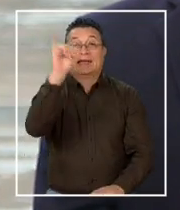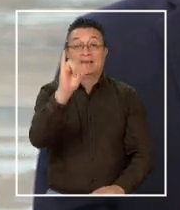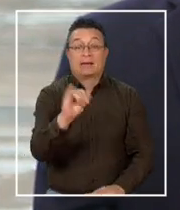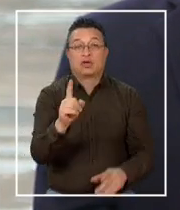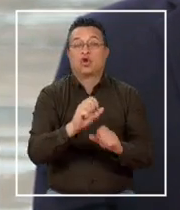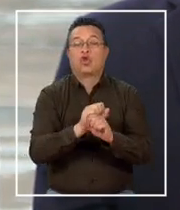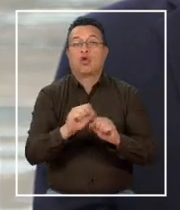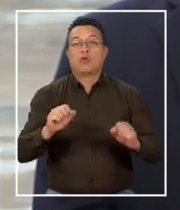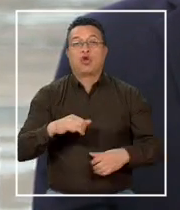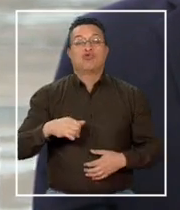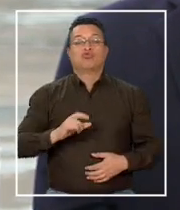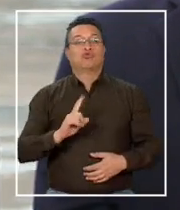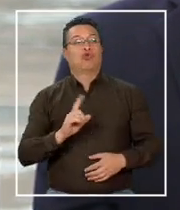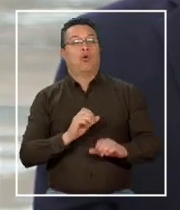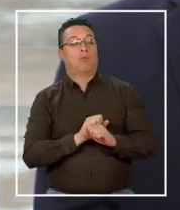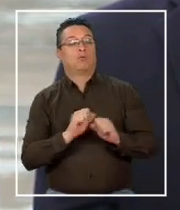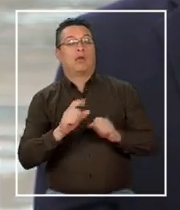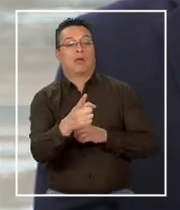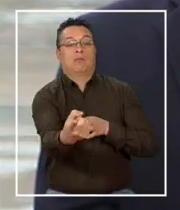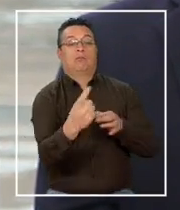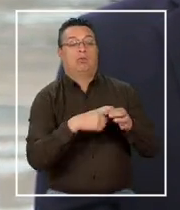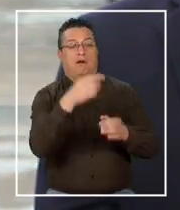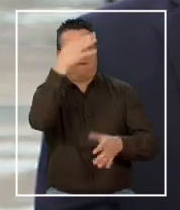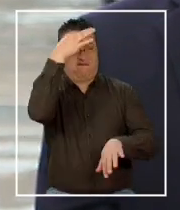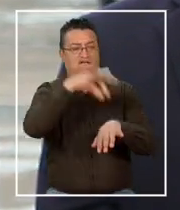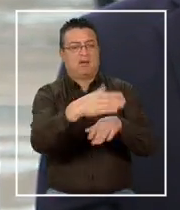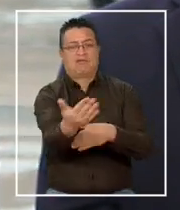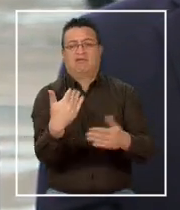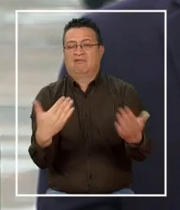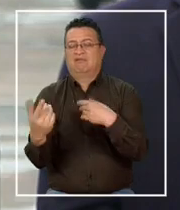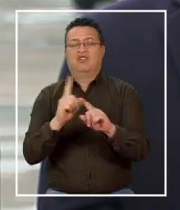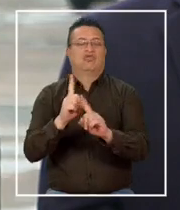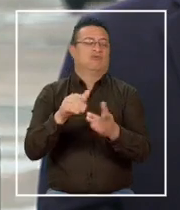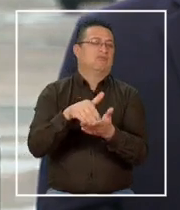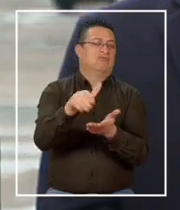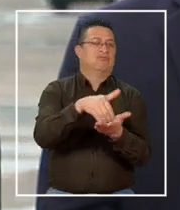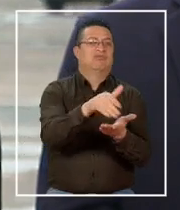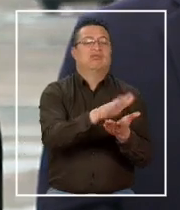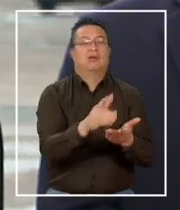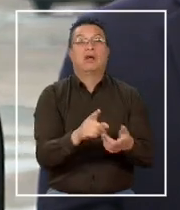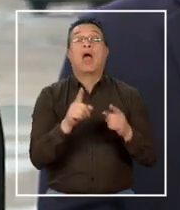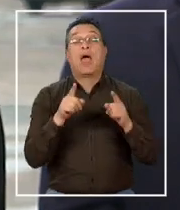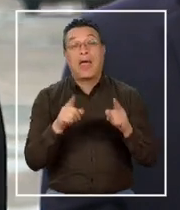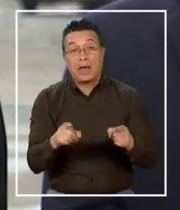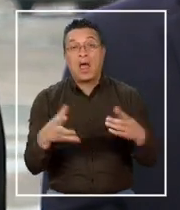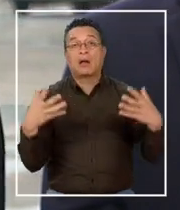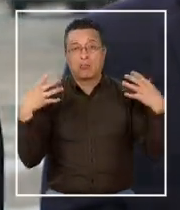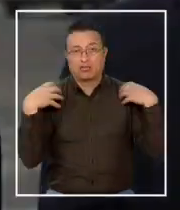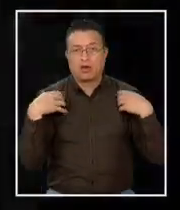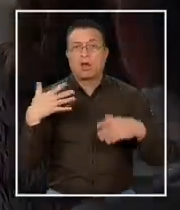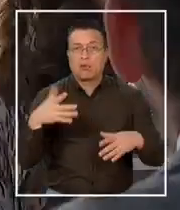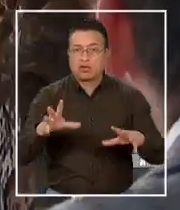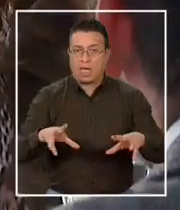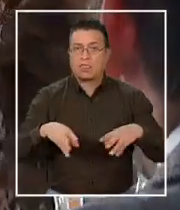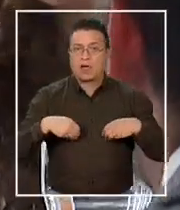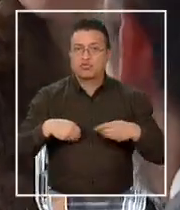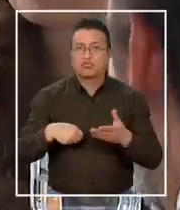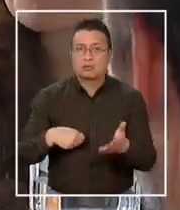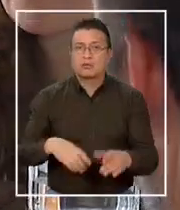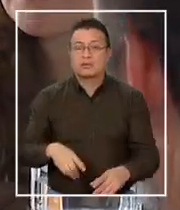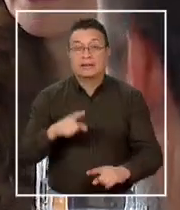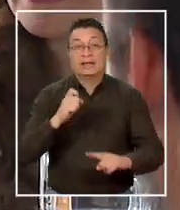no se podían dar el lujo de incorporar a personas enfermas. Acá hay una responsabilidad que es importante que asuman.